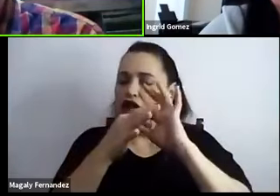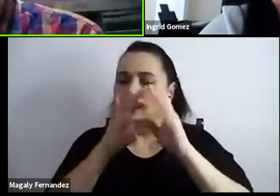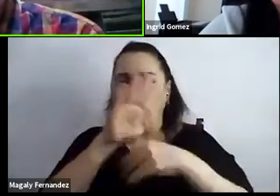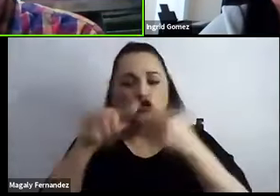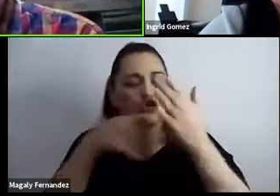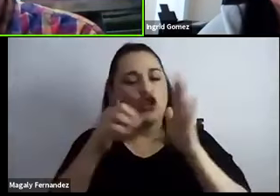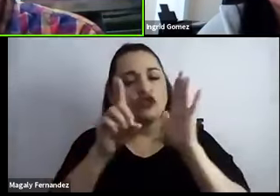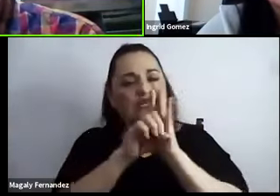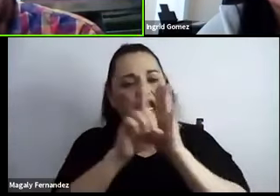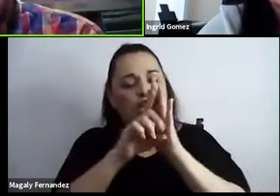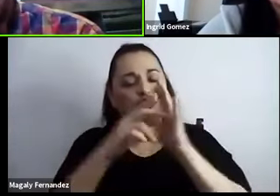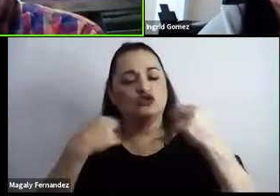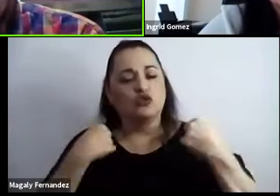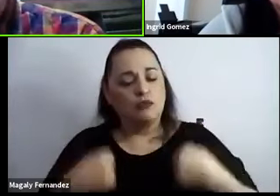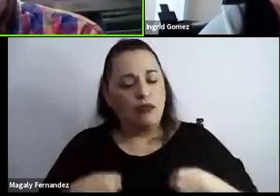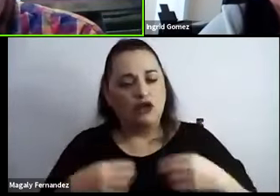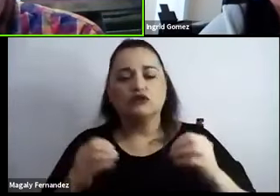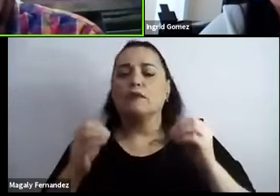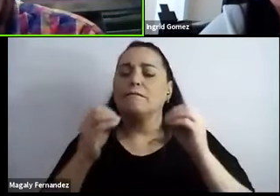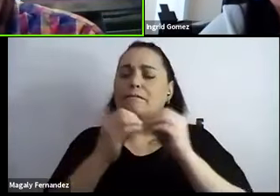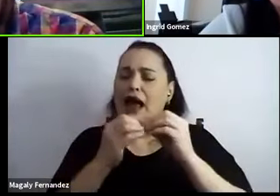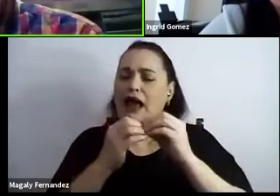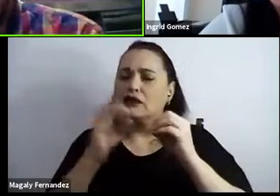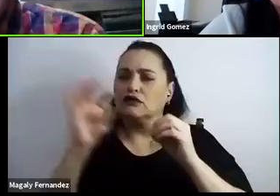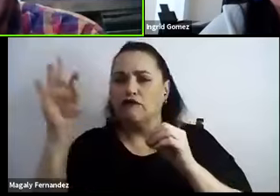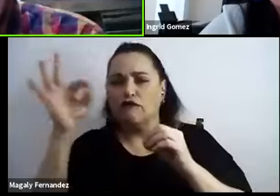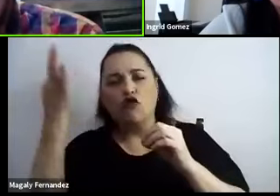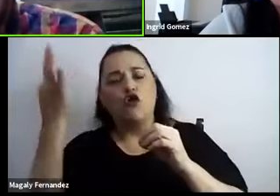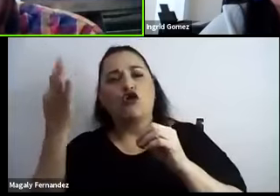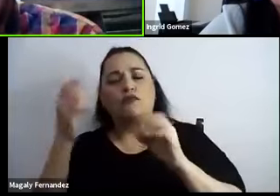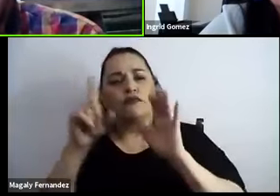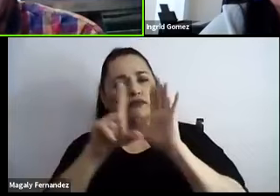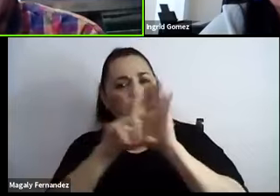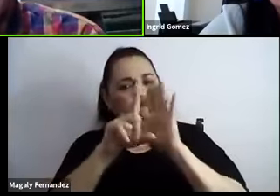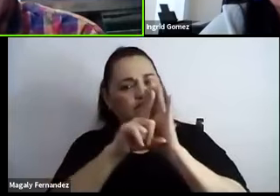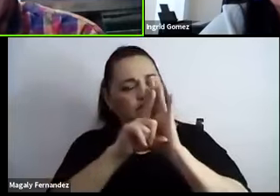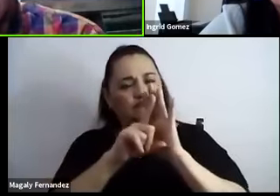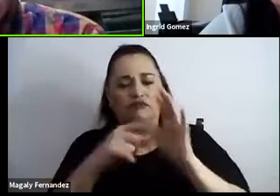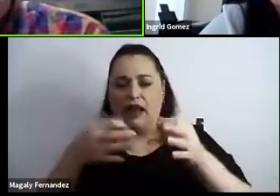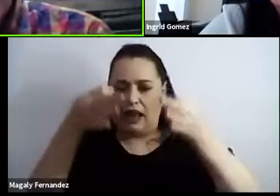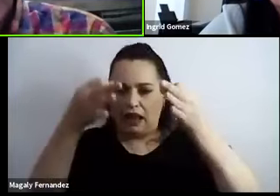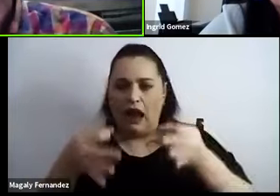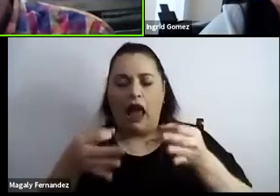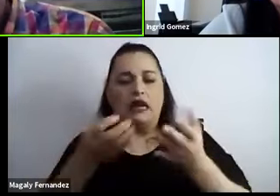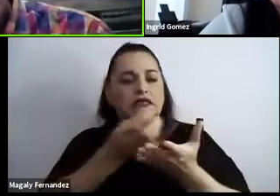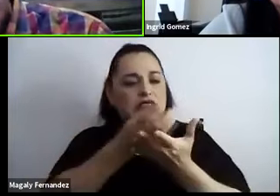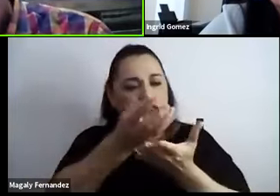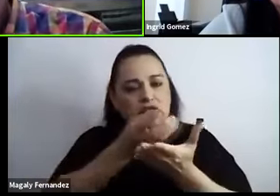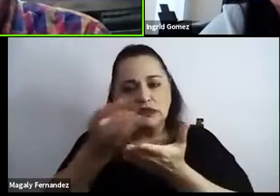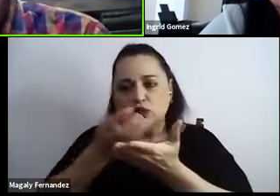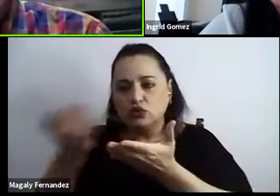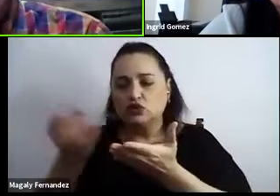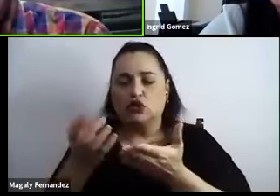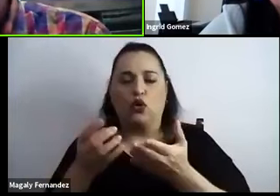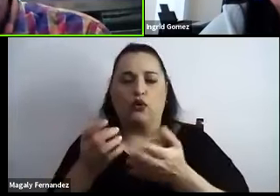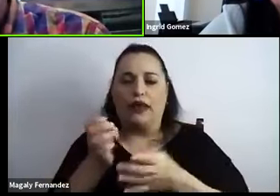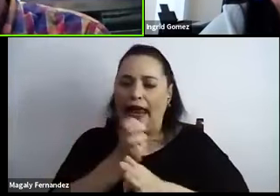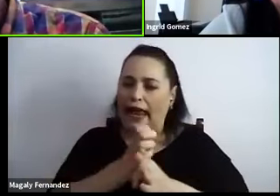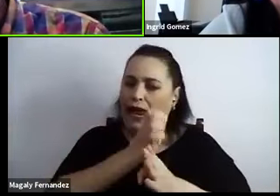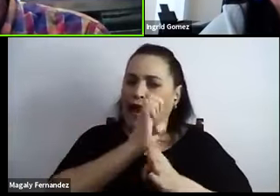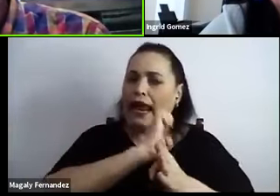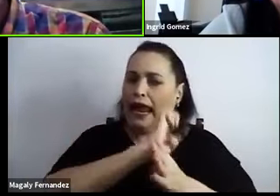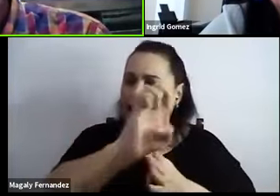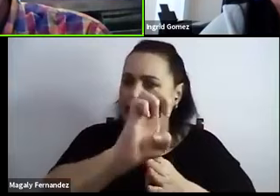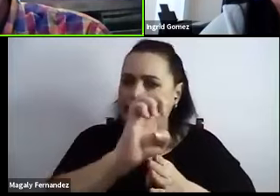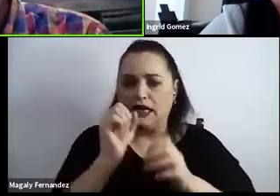que implique nuevos marcos globales de bienes públicos, implique marcos de redistribución, que ponga en la ética, como lo hacen